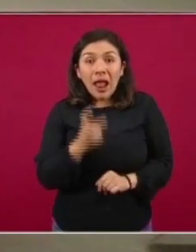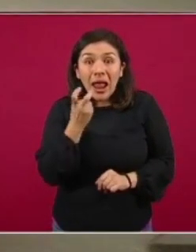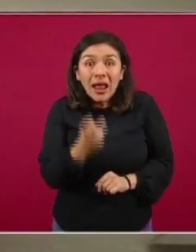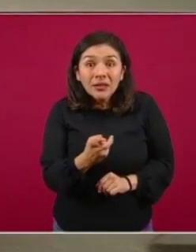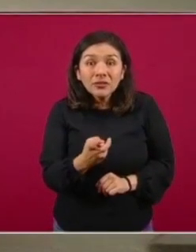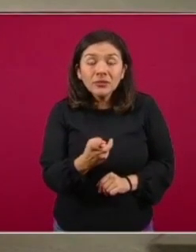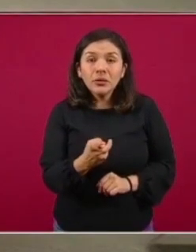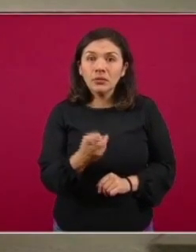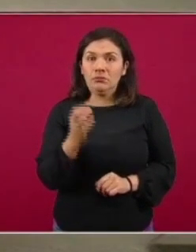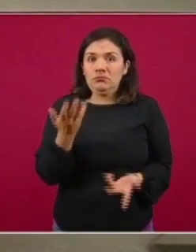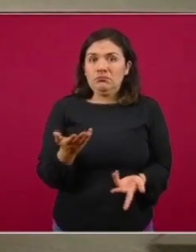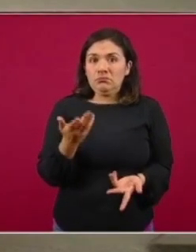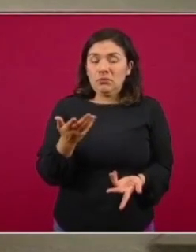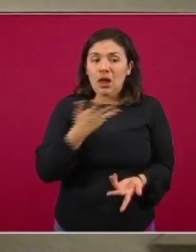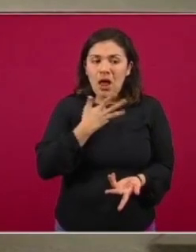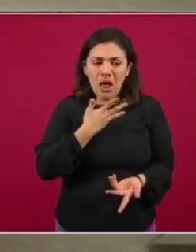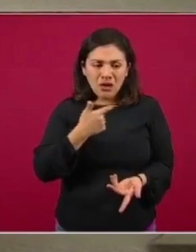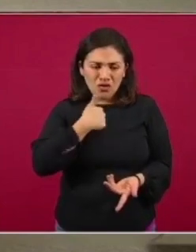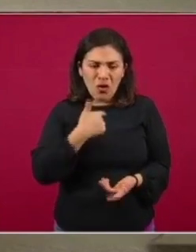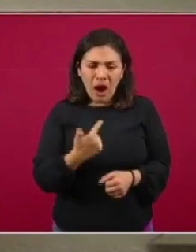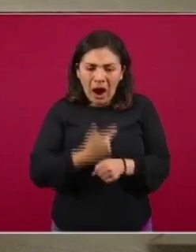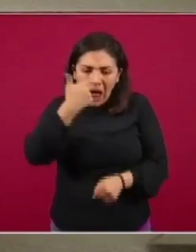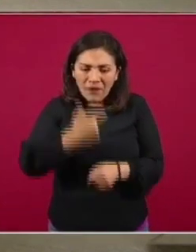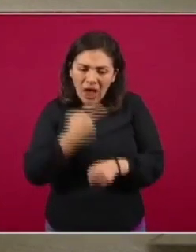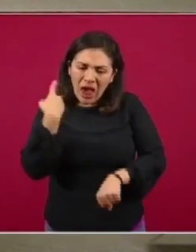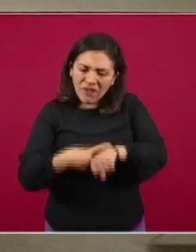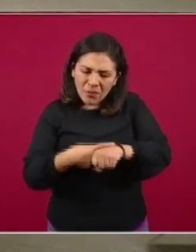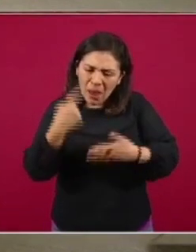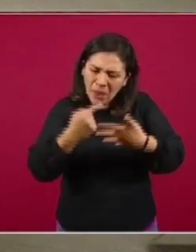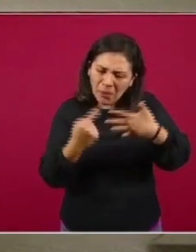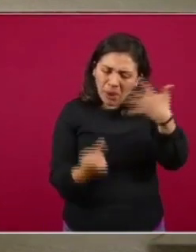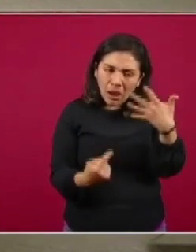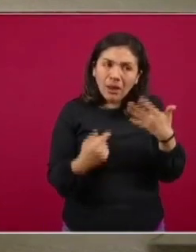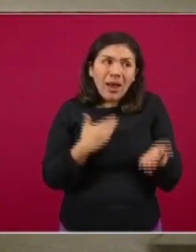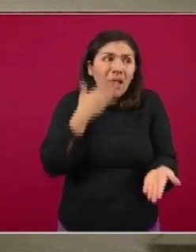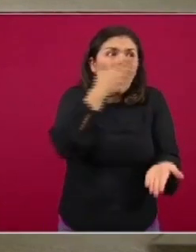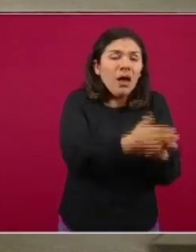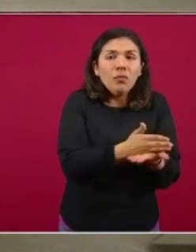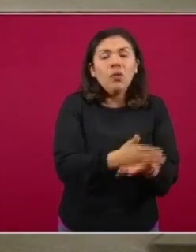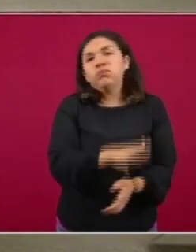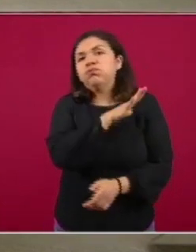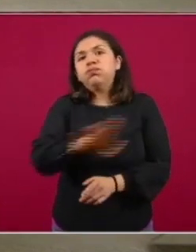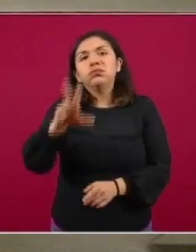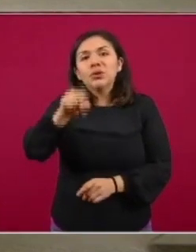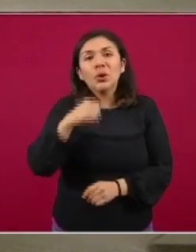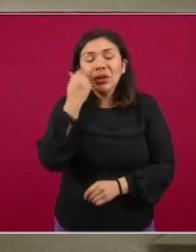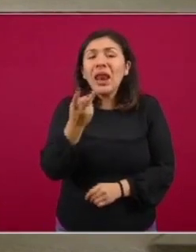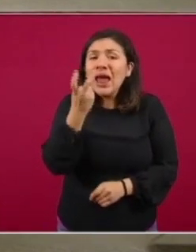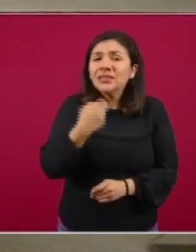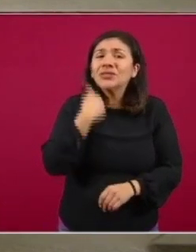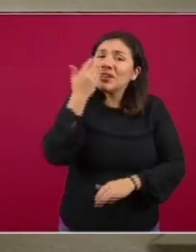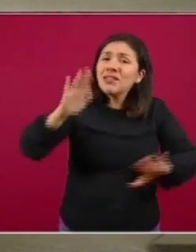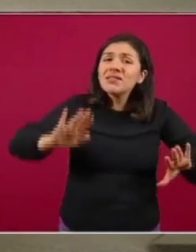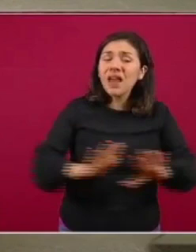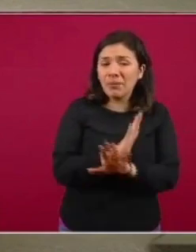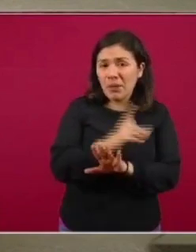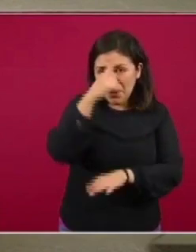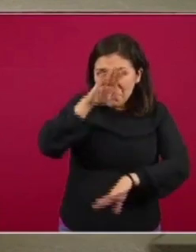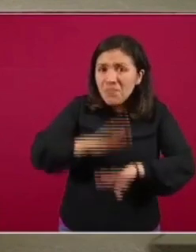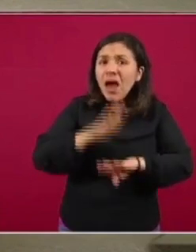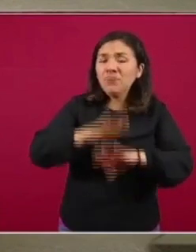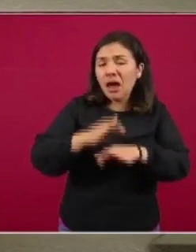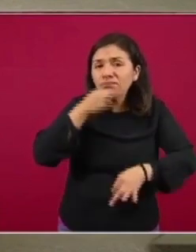Y tengo más miedo si tengo más riesgo. Entonces, eso es lo que estamos tratando de cambiar con la comunicación, ¿no? Precisamente